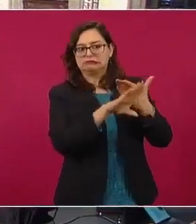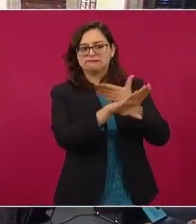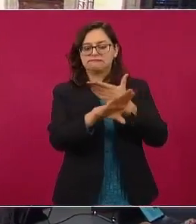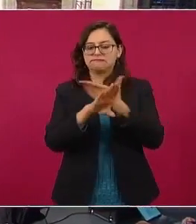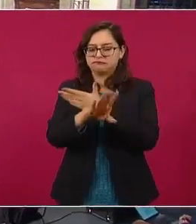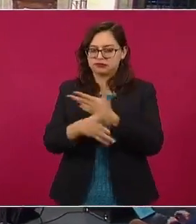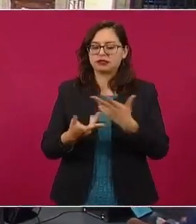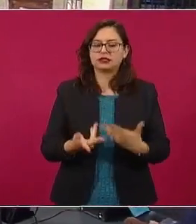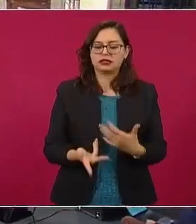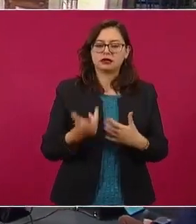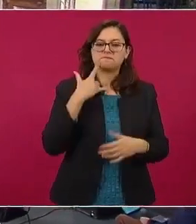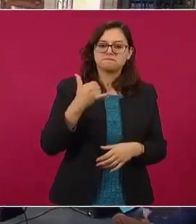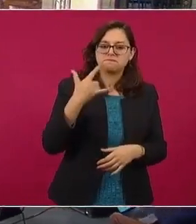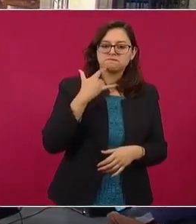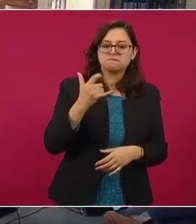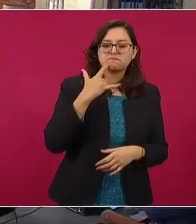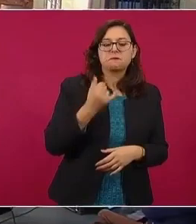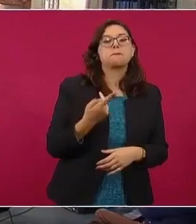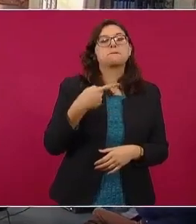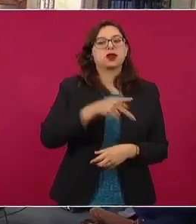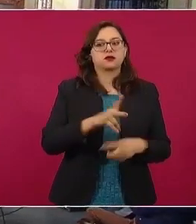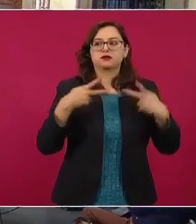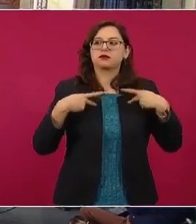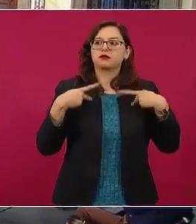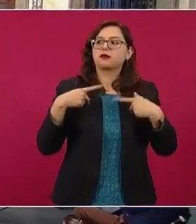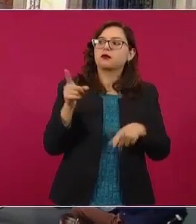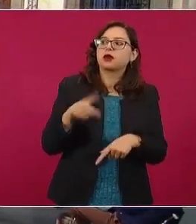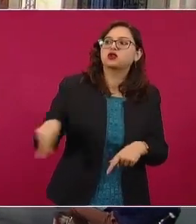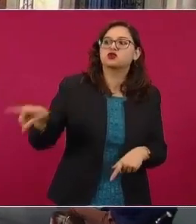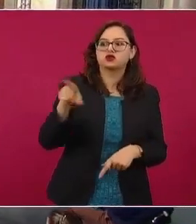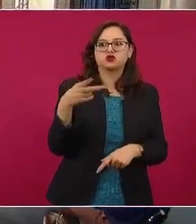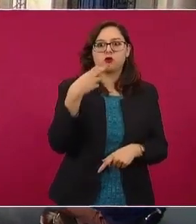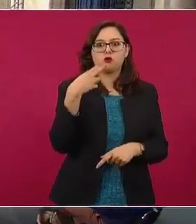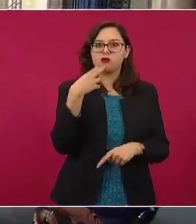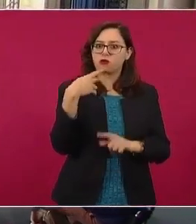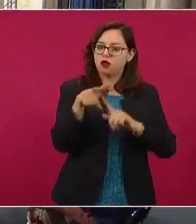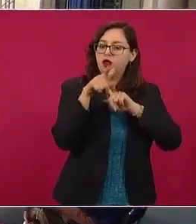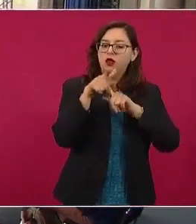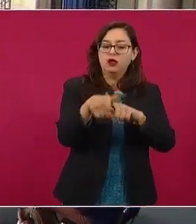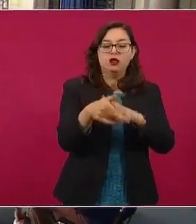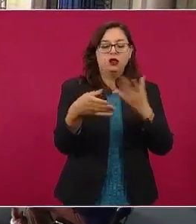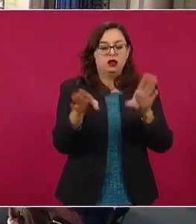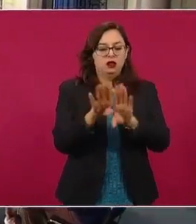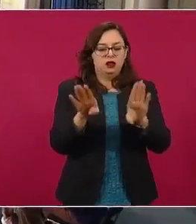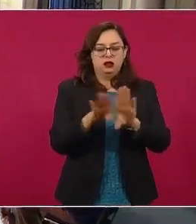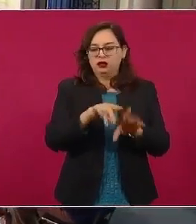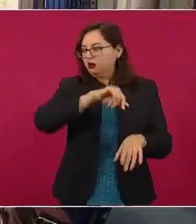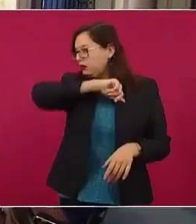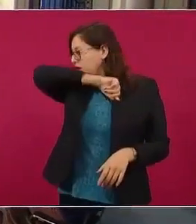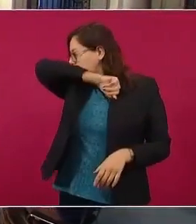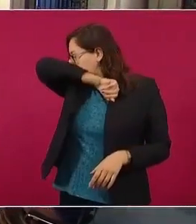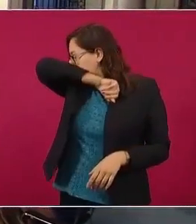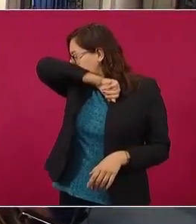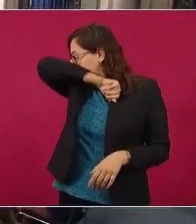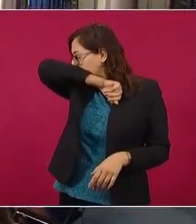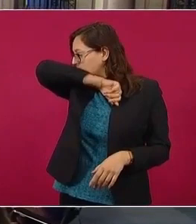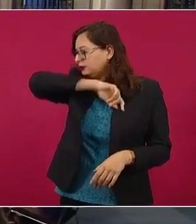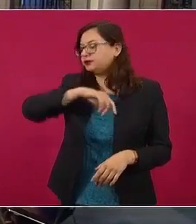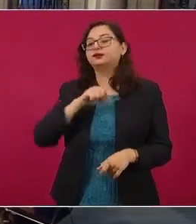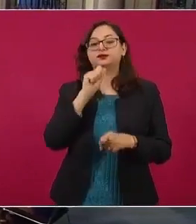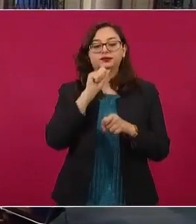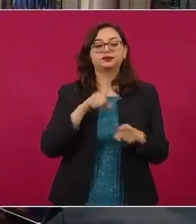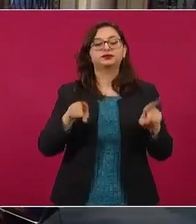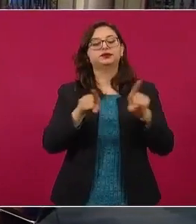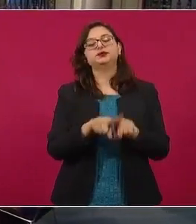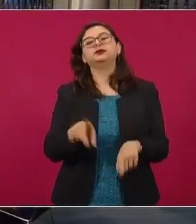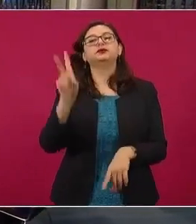las sustancias y, por supuesto, conocer cómo va la Estrategia Nacional de la Prevención de las Adicciones, conocida como